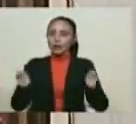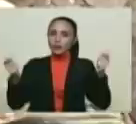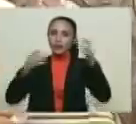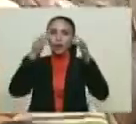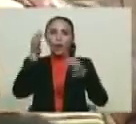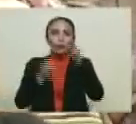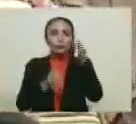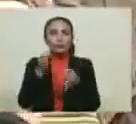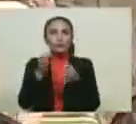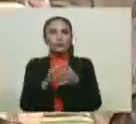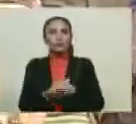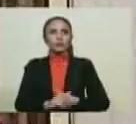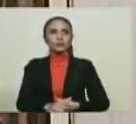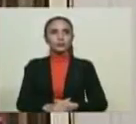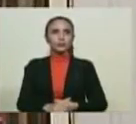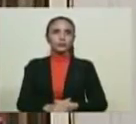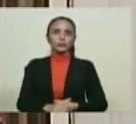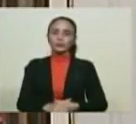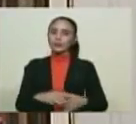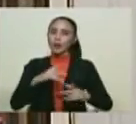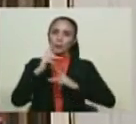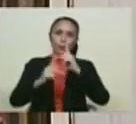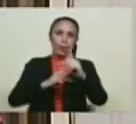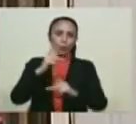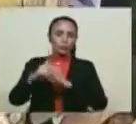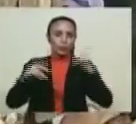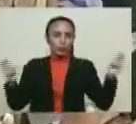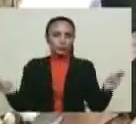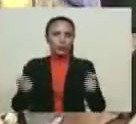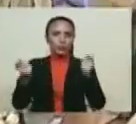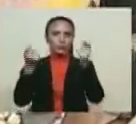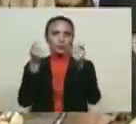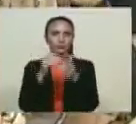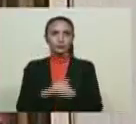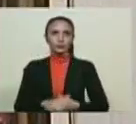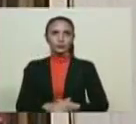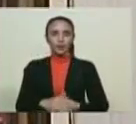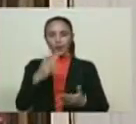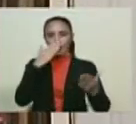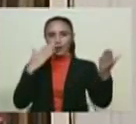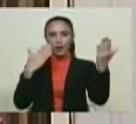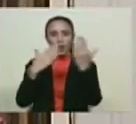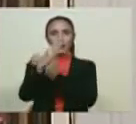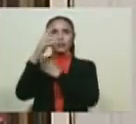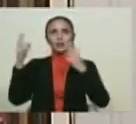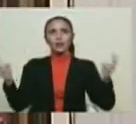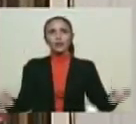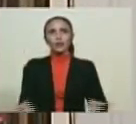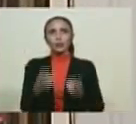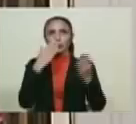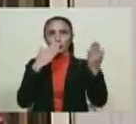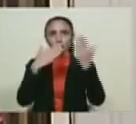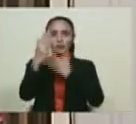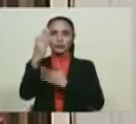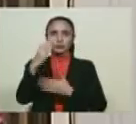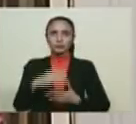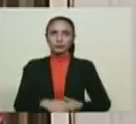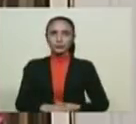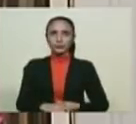campo! ¡Que viva la producción en el campo! ¡Hasta la victoria siempre, pueblo